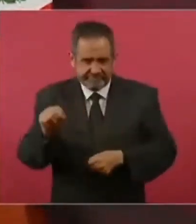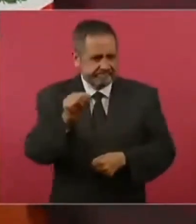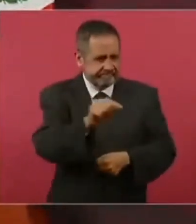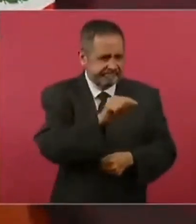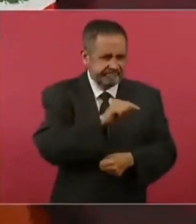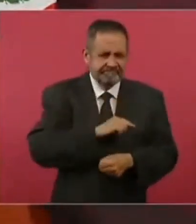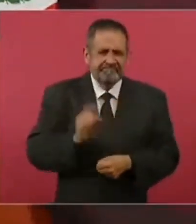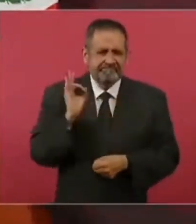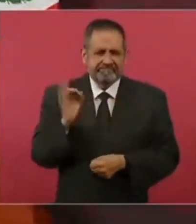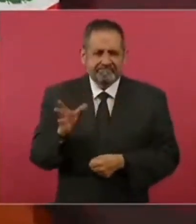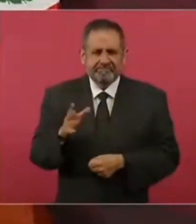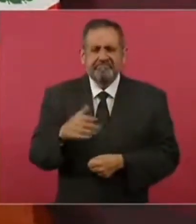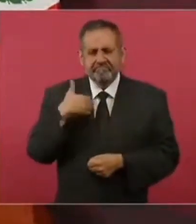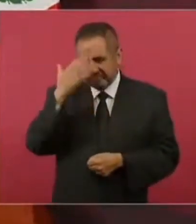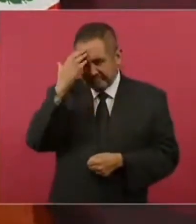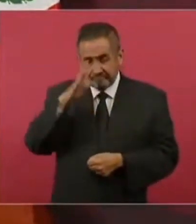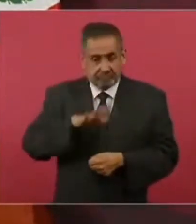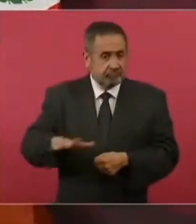Y miren cómo está.